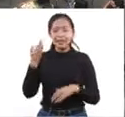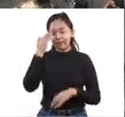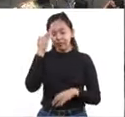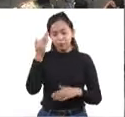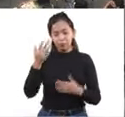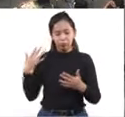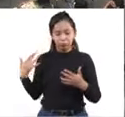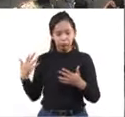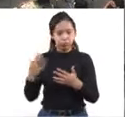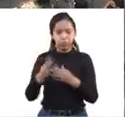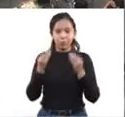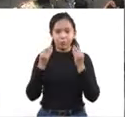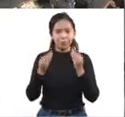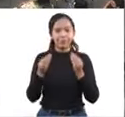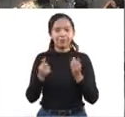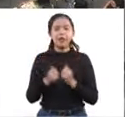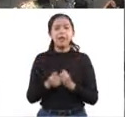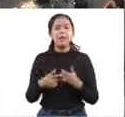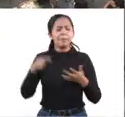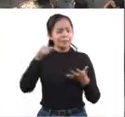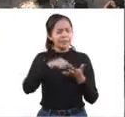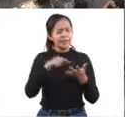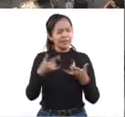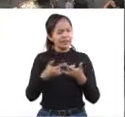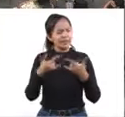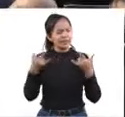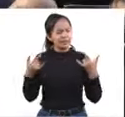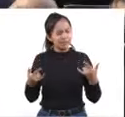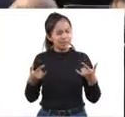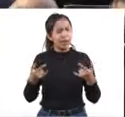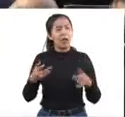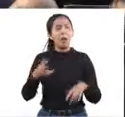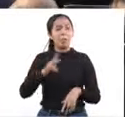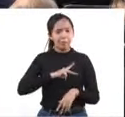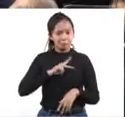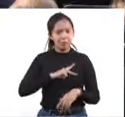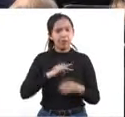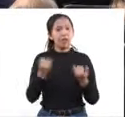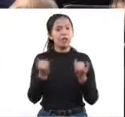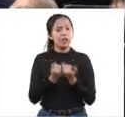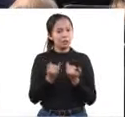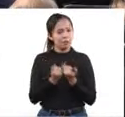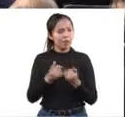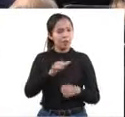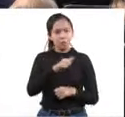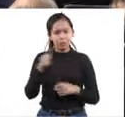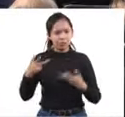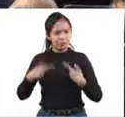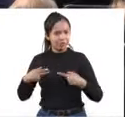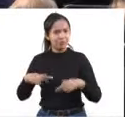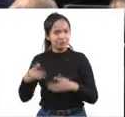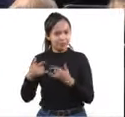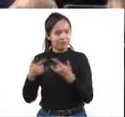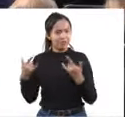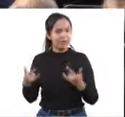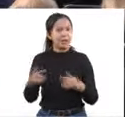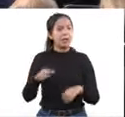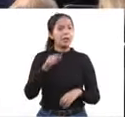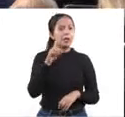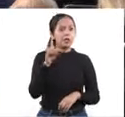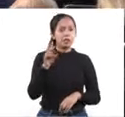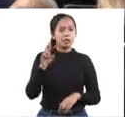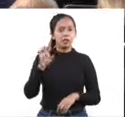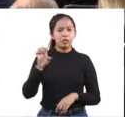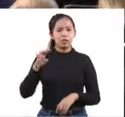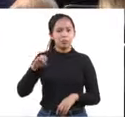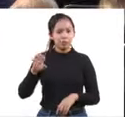muchos. Es la historia de nosotros y de nuestros padres. Los Dreamers, sí, tenemos una licencia, tenemos